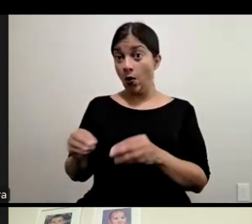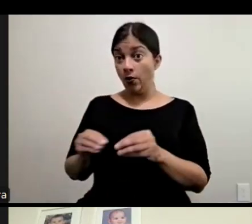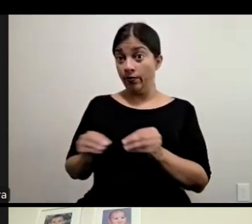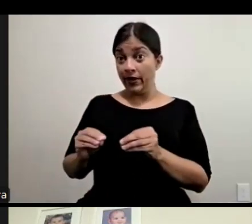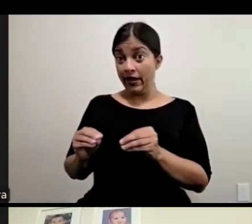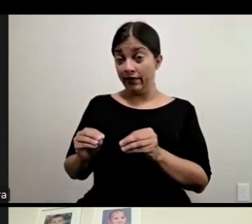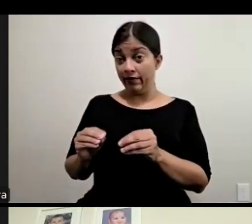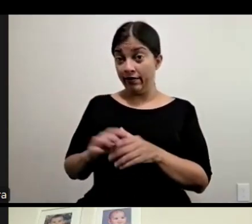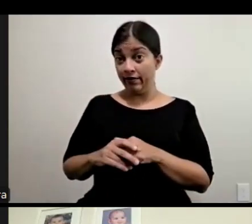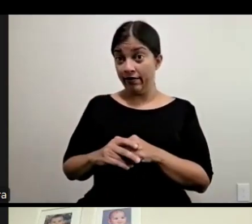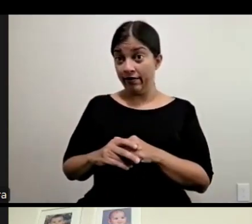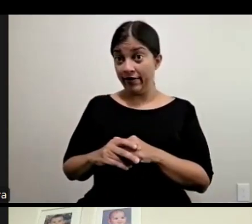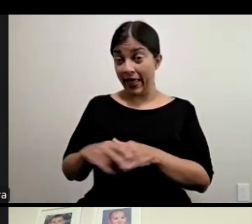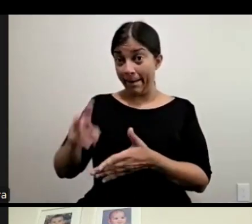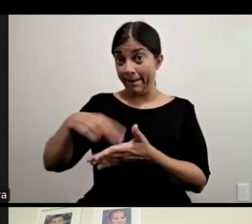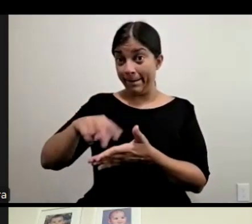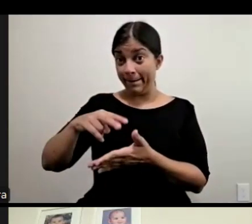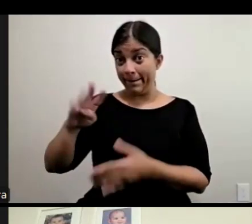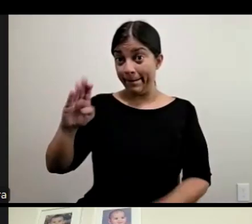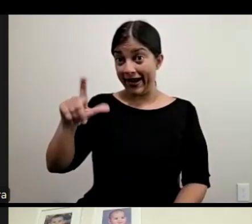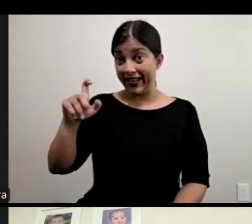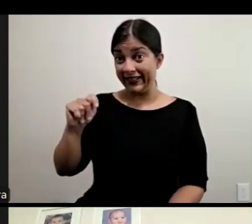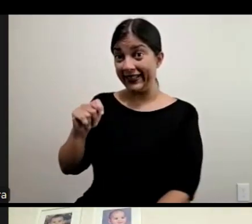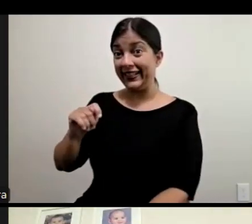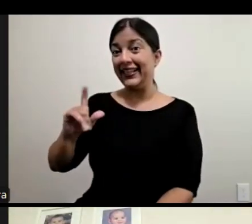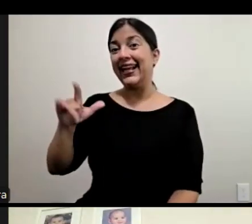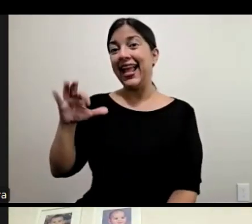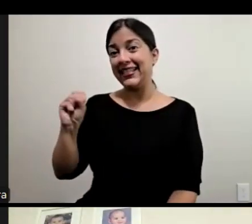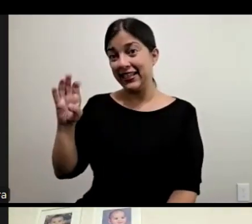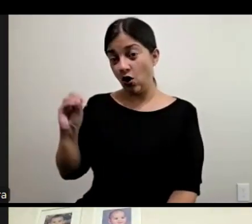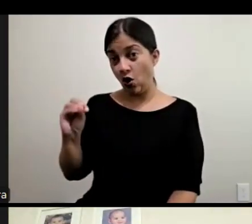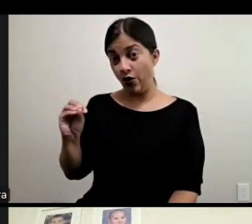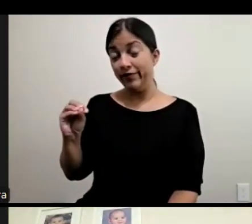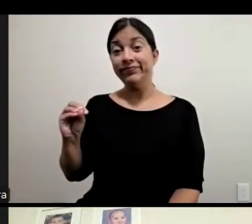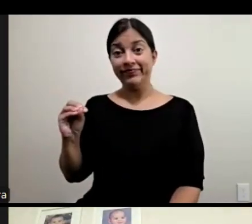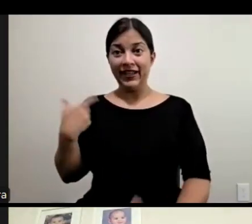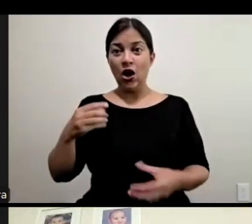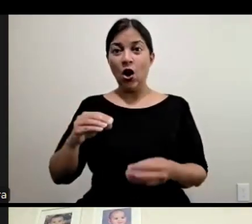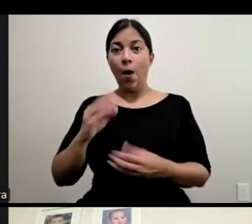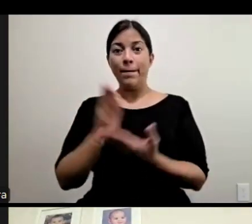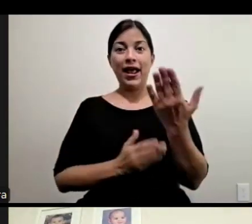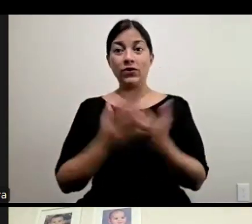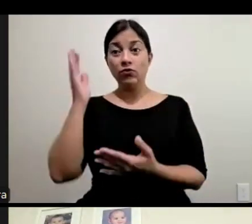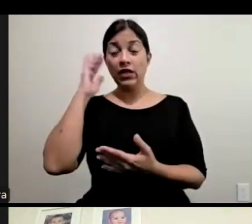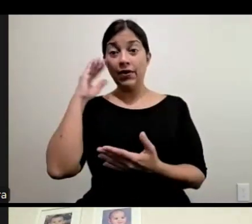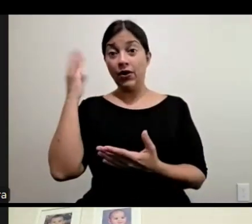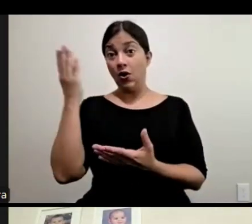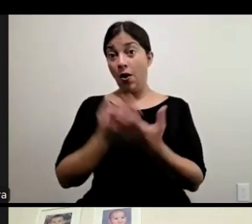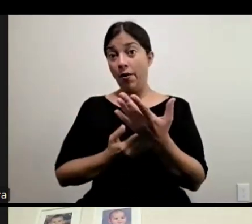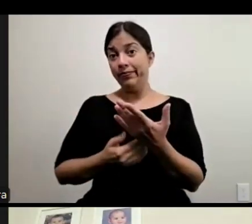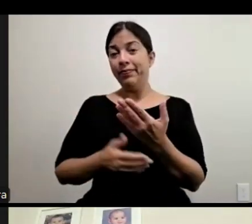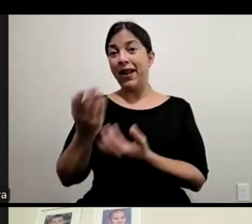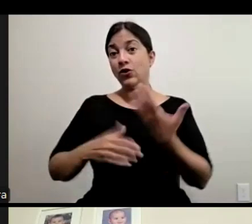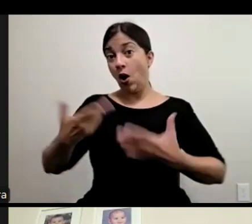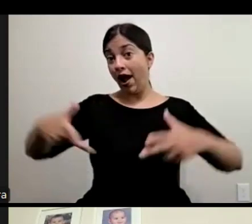ballet del estilo noble francés, de Pierre Bourgeon. Entonces, los brazos, tú sabes que en ballet los brazos son bien altos, y